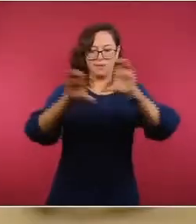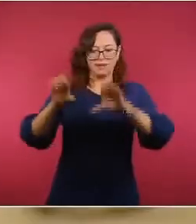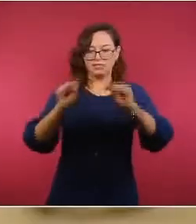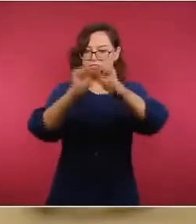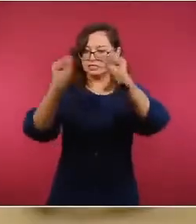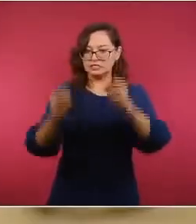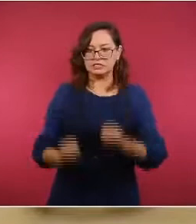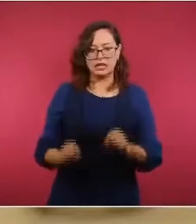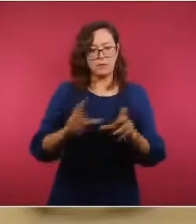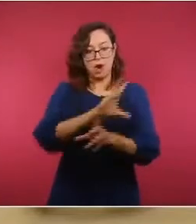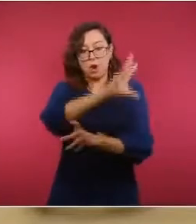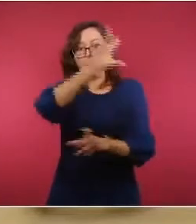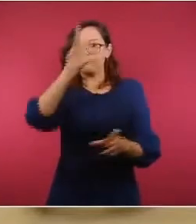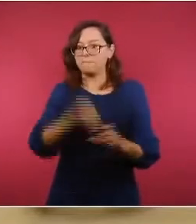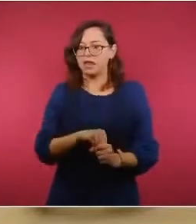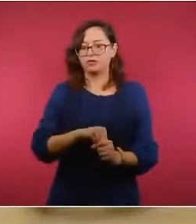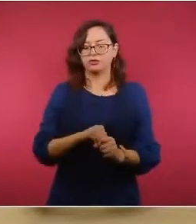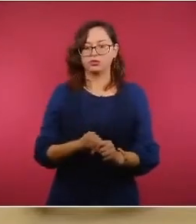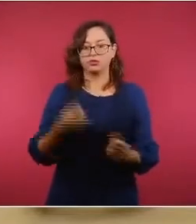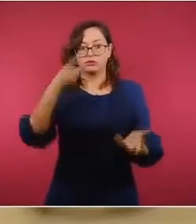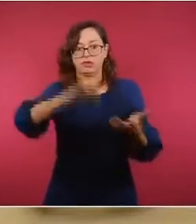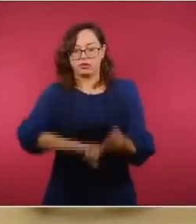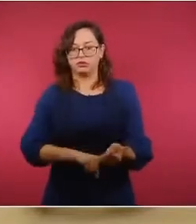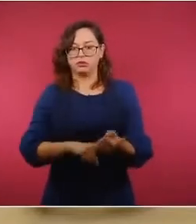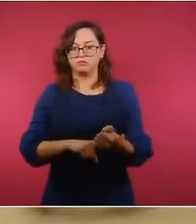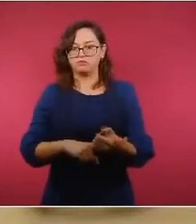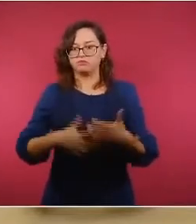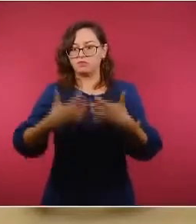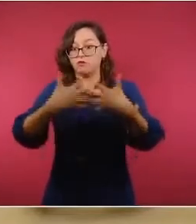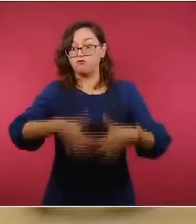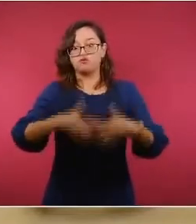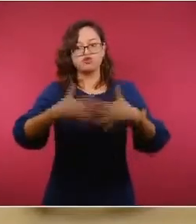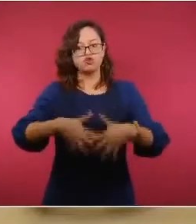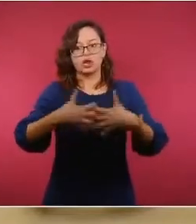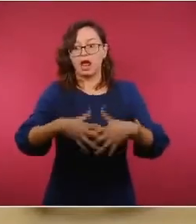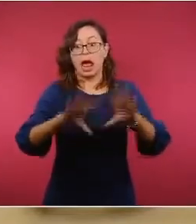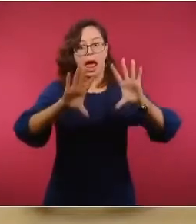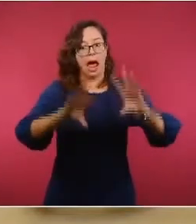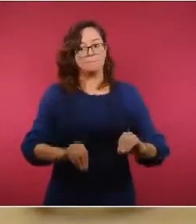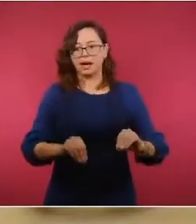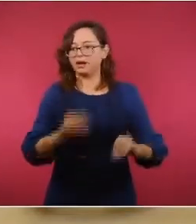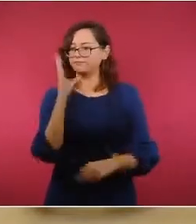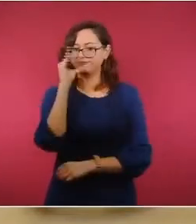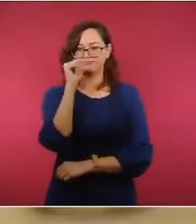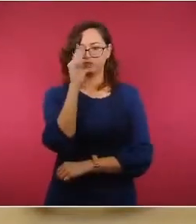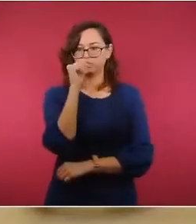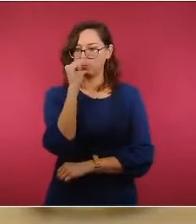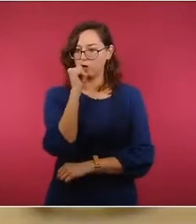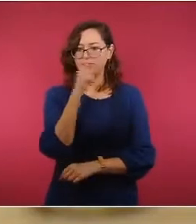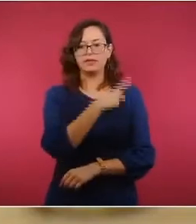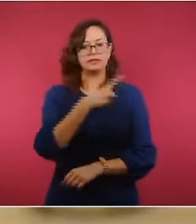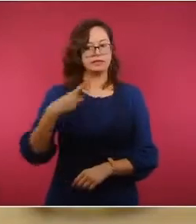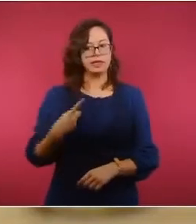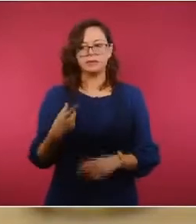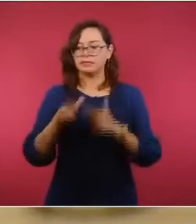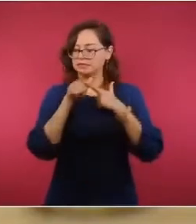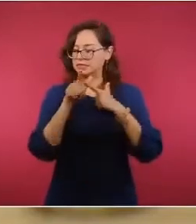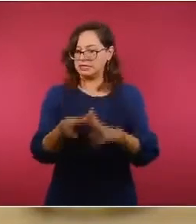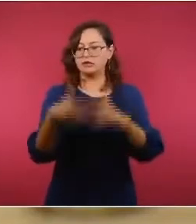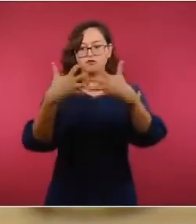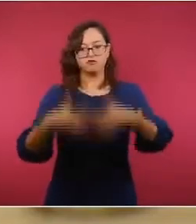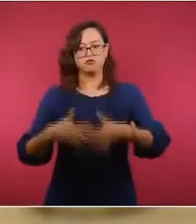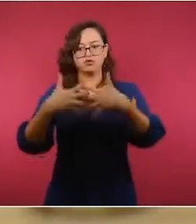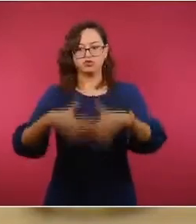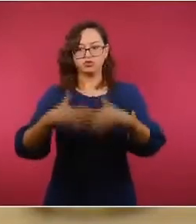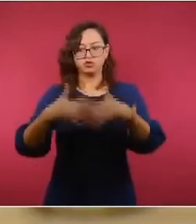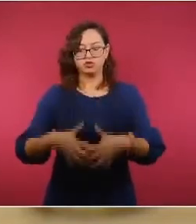de hardware que le permite al avión mantenerse operativo. Esto ya lo estamos viendo a